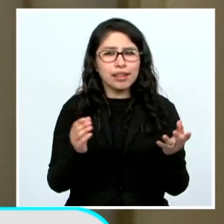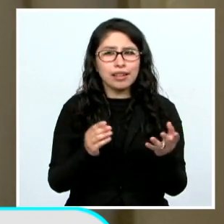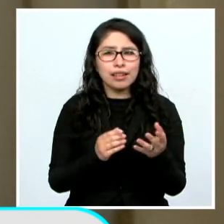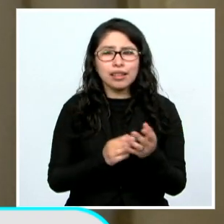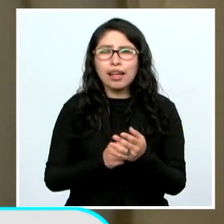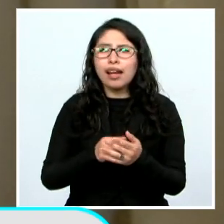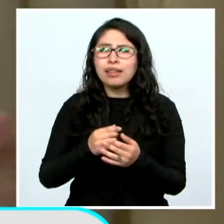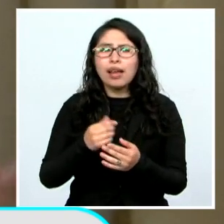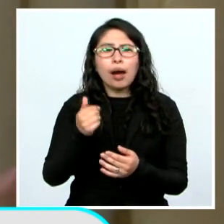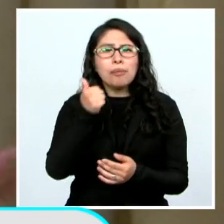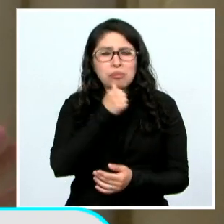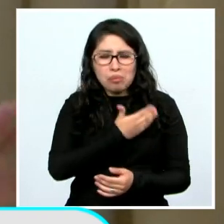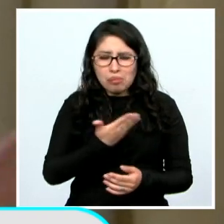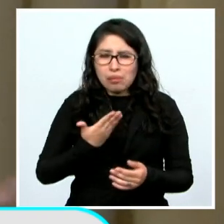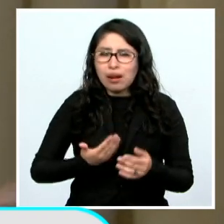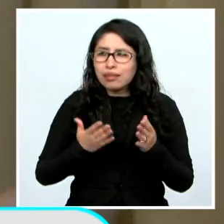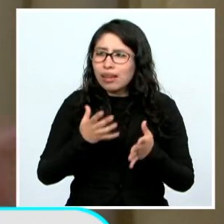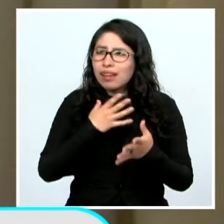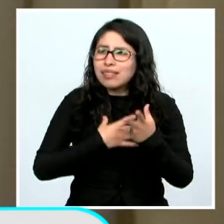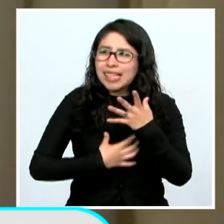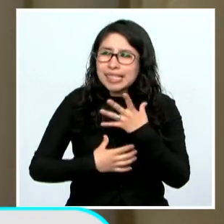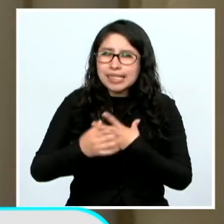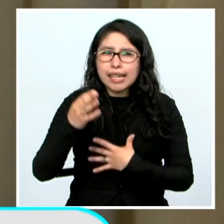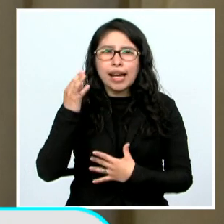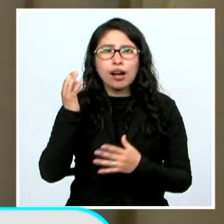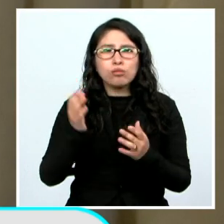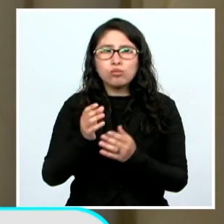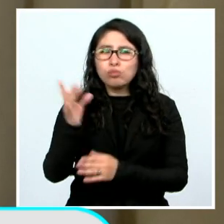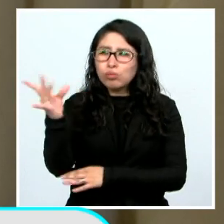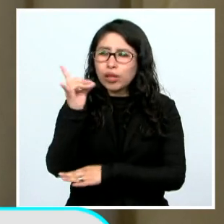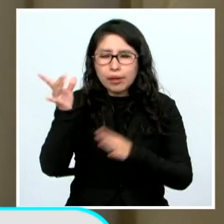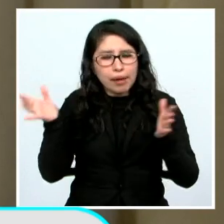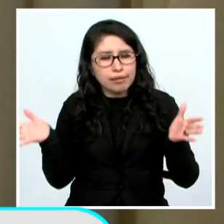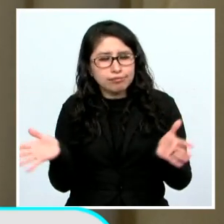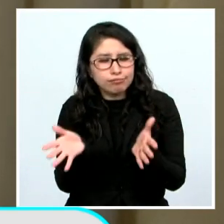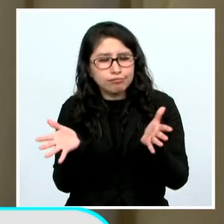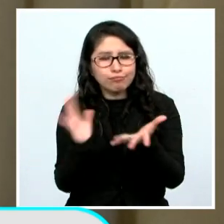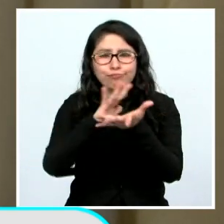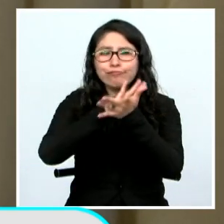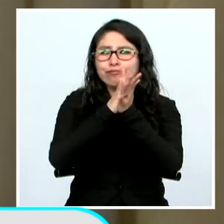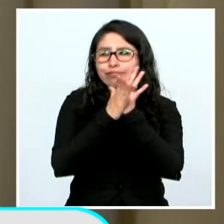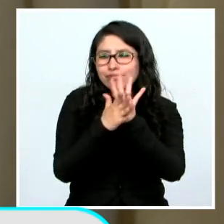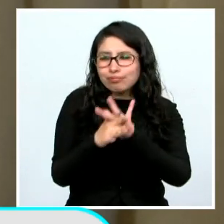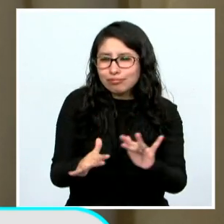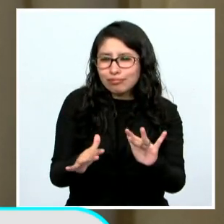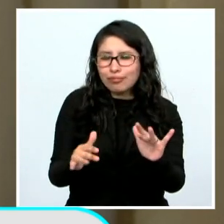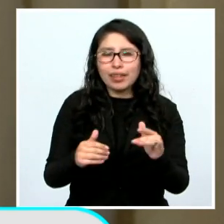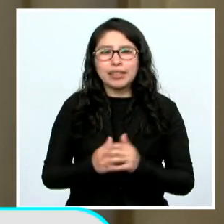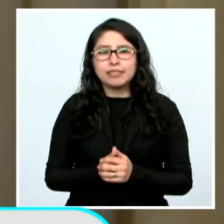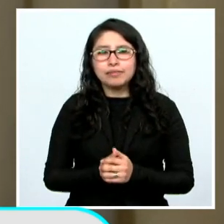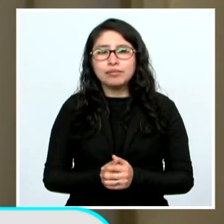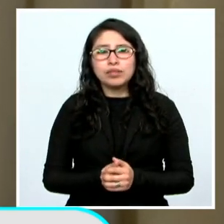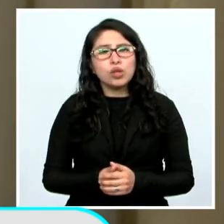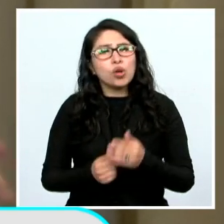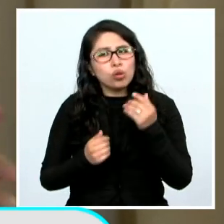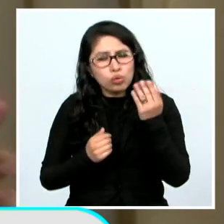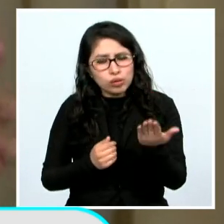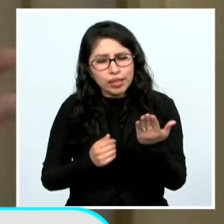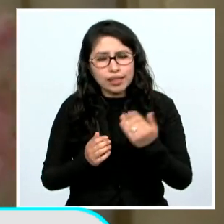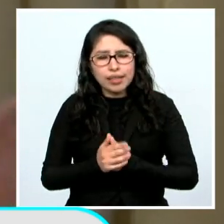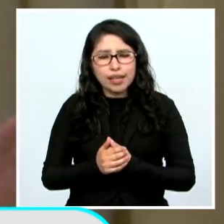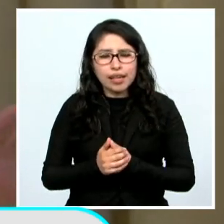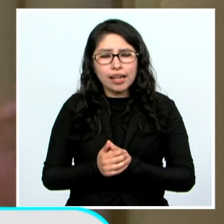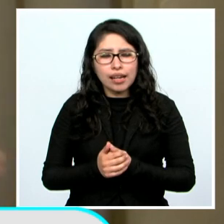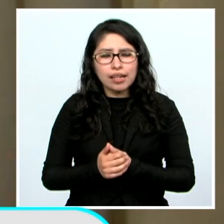encaminarlo. Yo creo, guardando distancias, debe ser, usted se hizo cargo de la presidencia en uno de los momentos